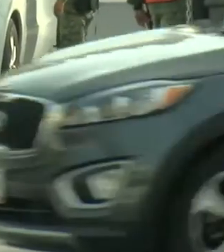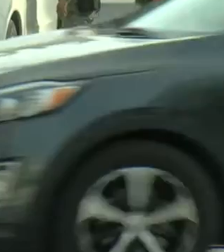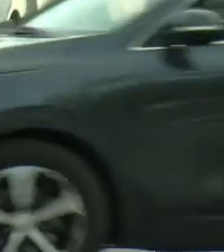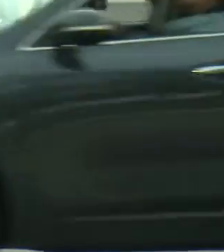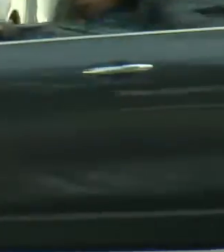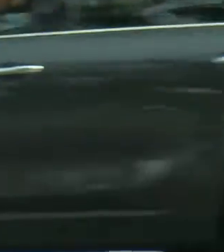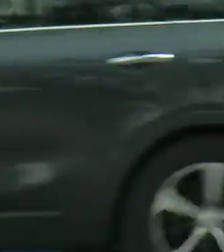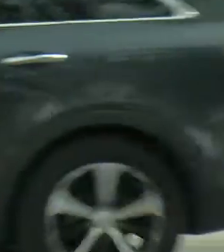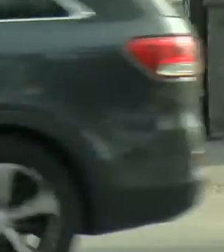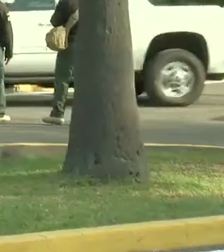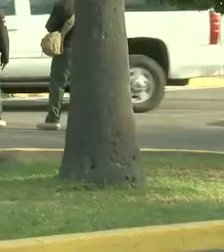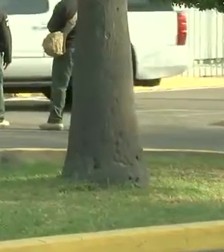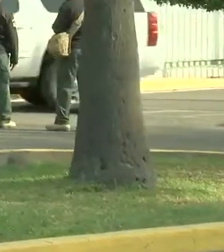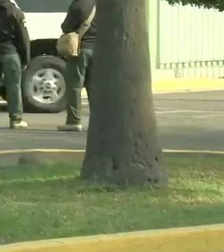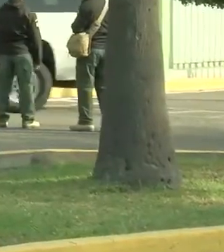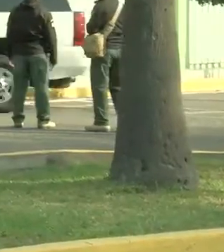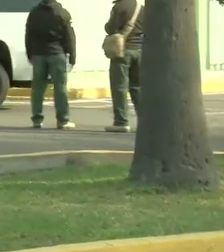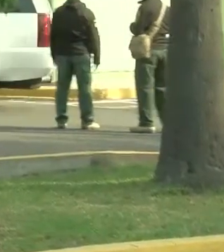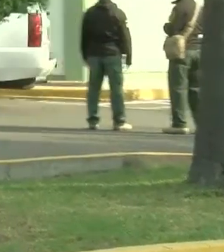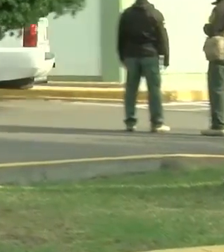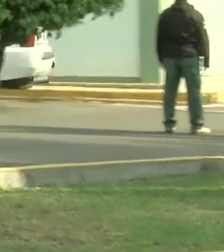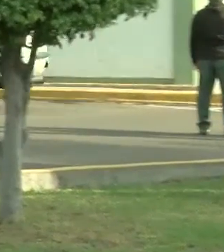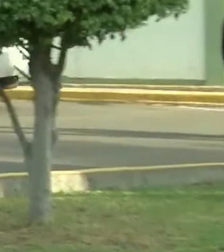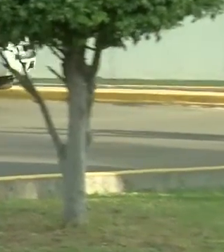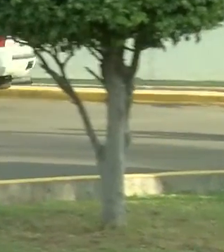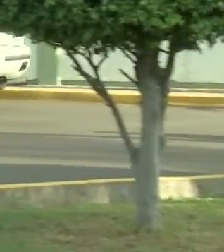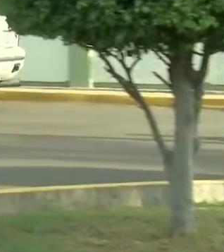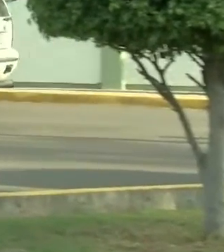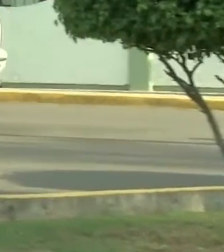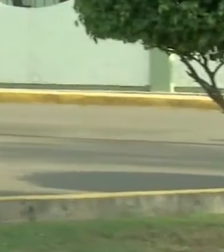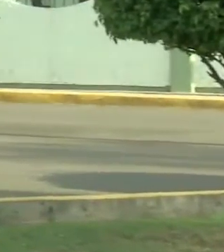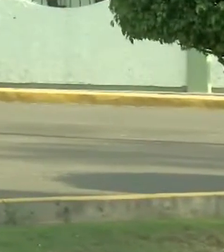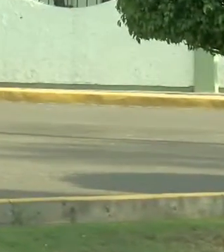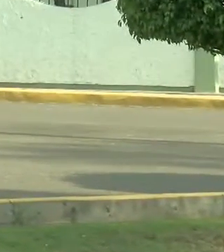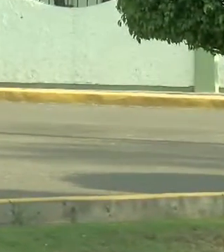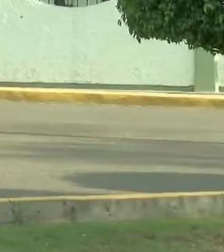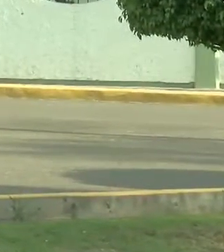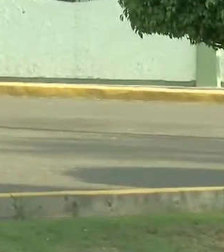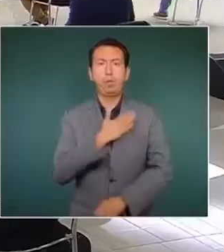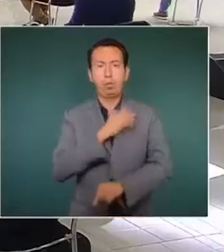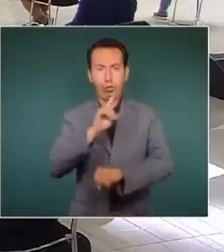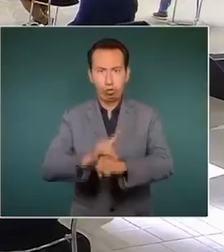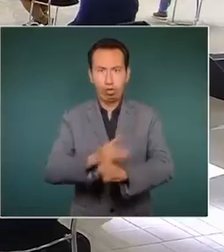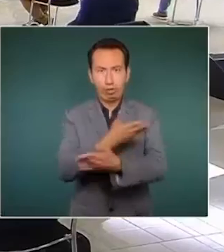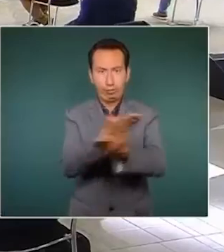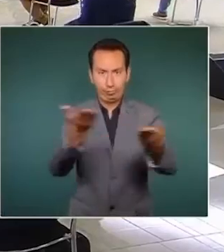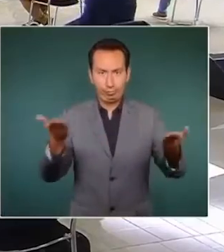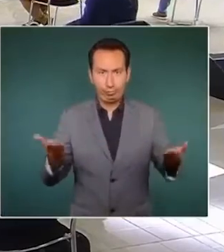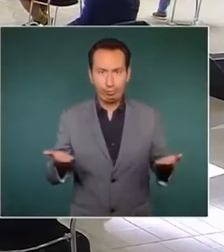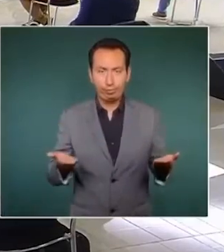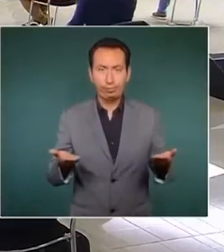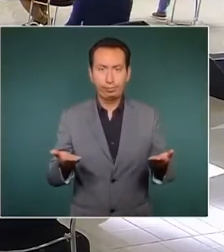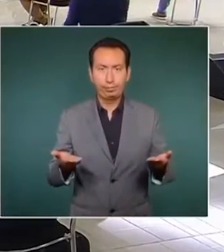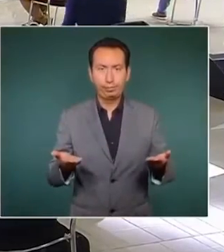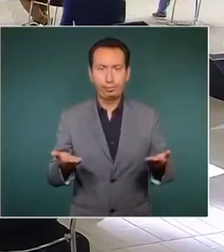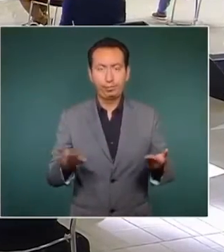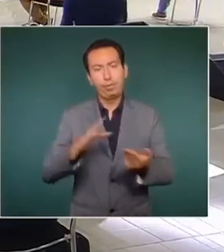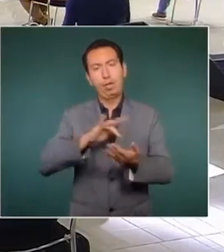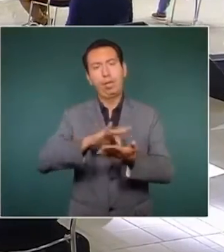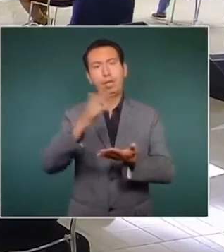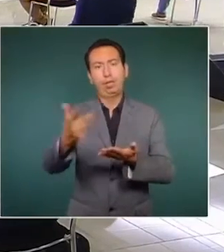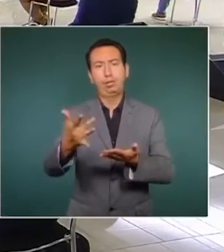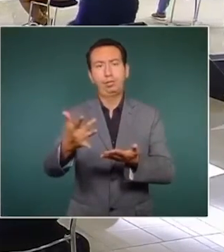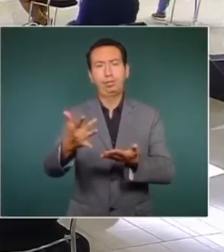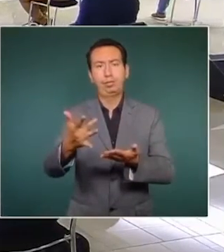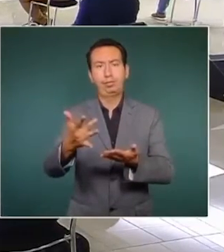el presidente municipal afirmó que existen importantes coincidencias relacionadas a las estrategias conjuntas para disminuir los